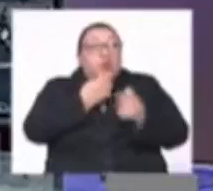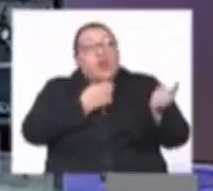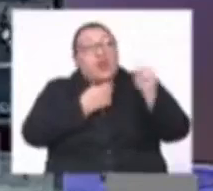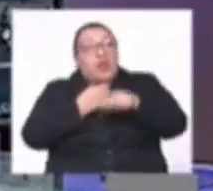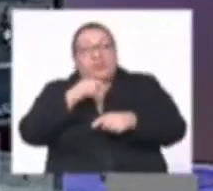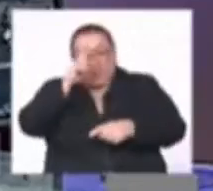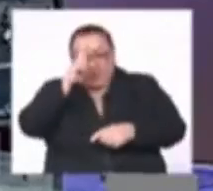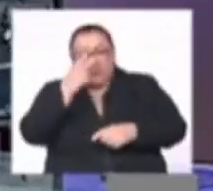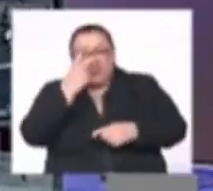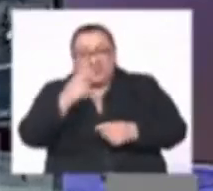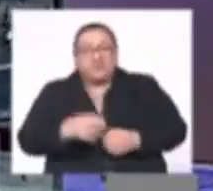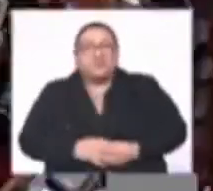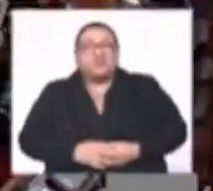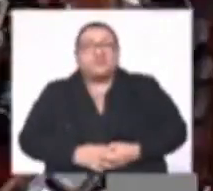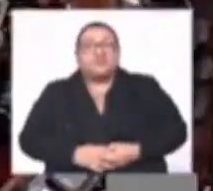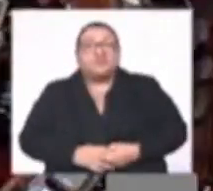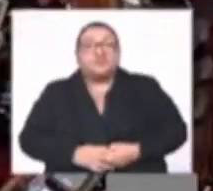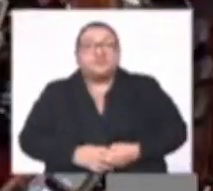territorio peruano. Veamos.